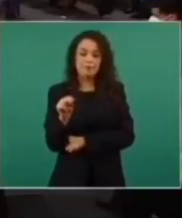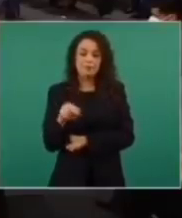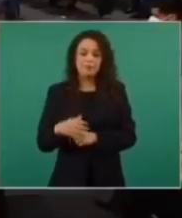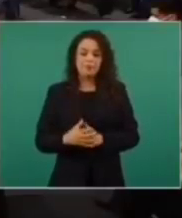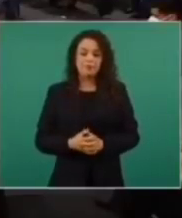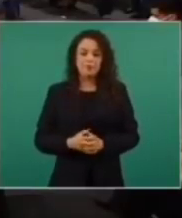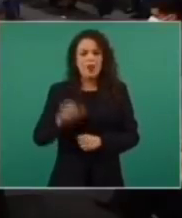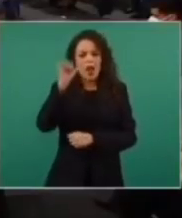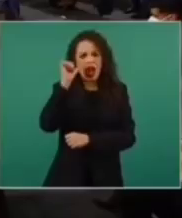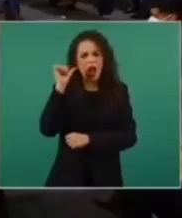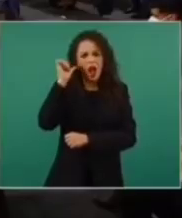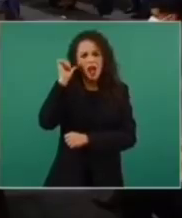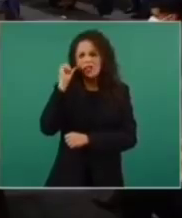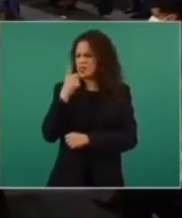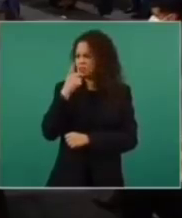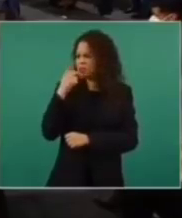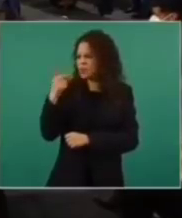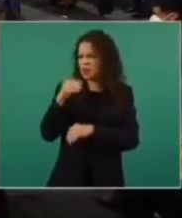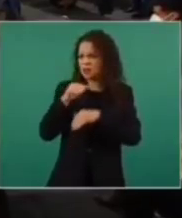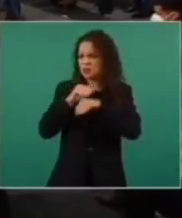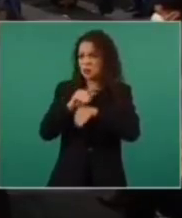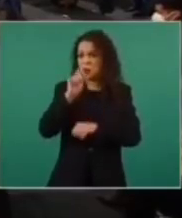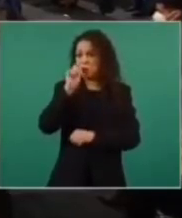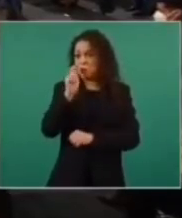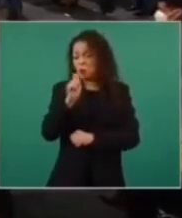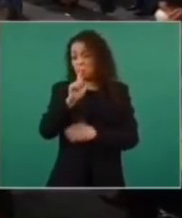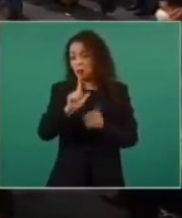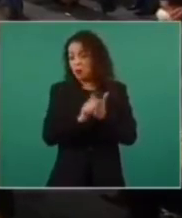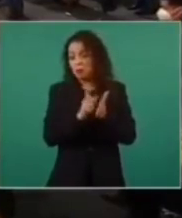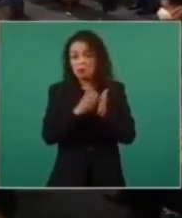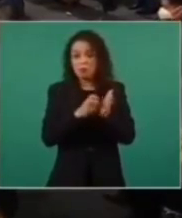de una reforma fiscal y antes,